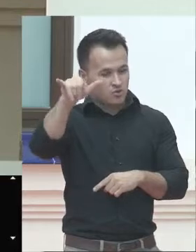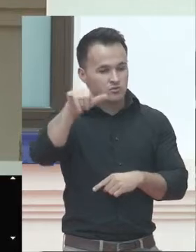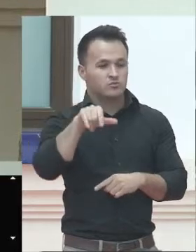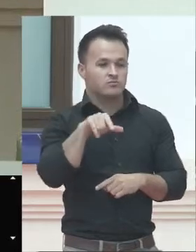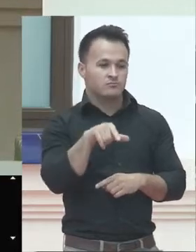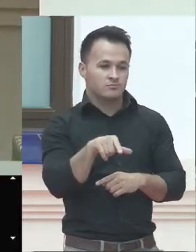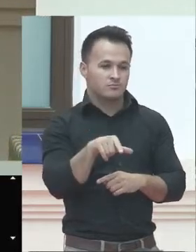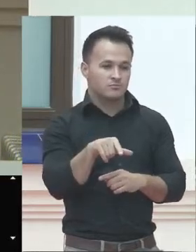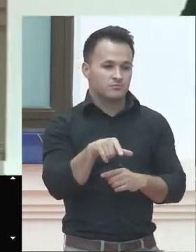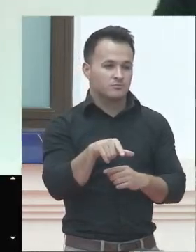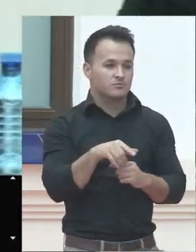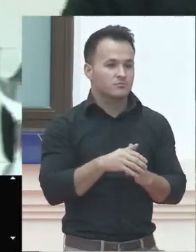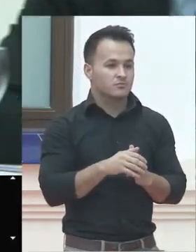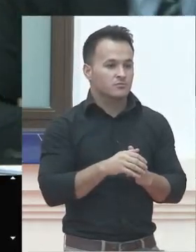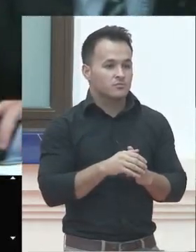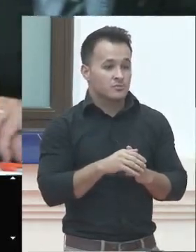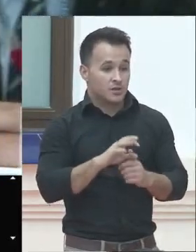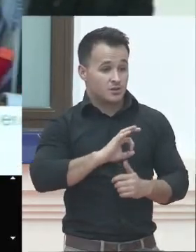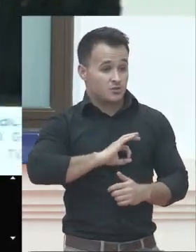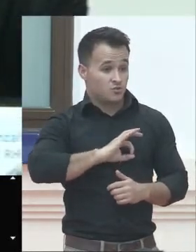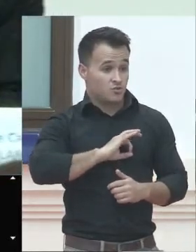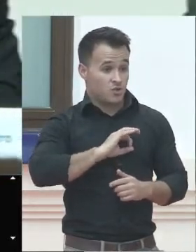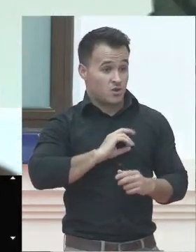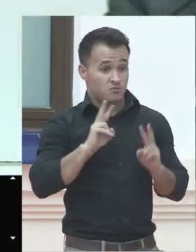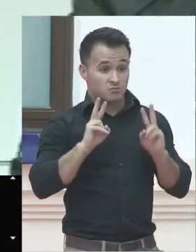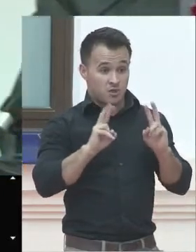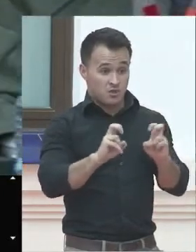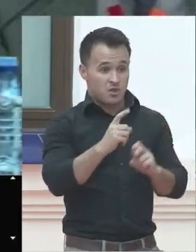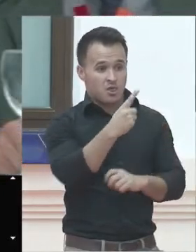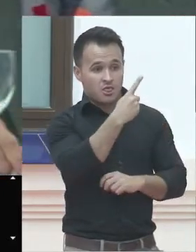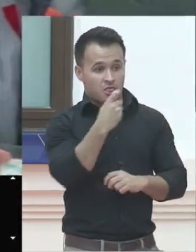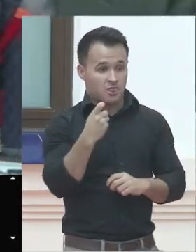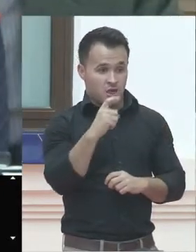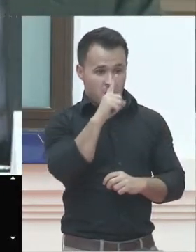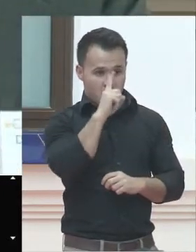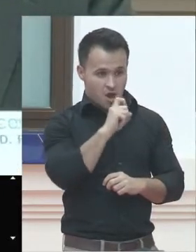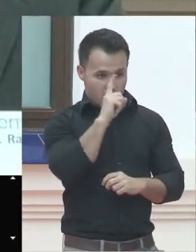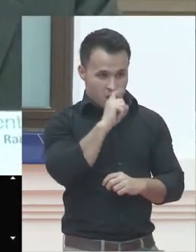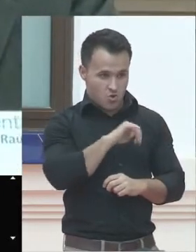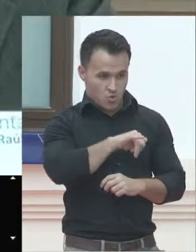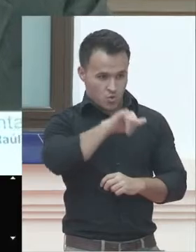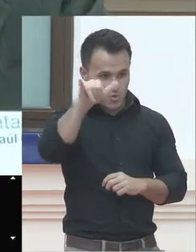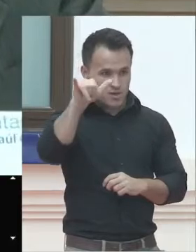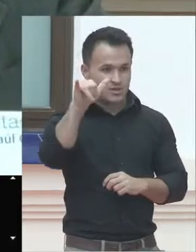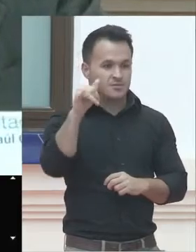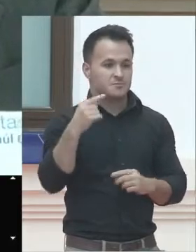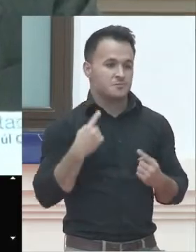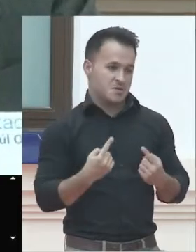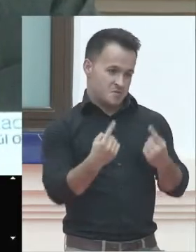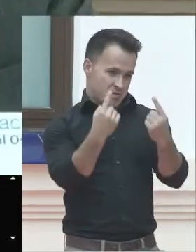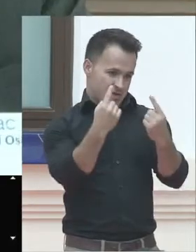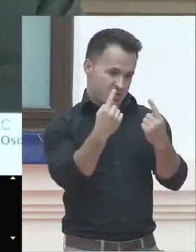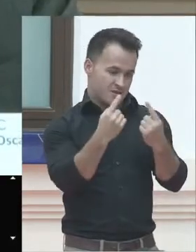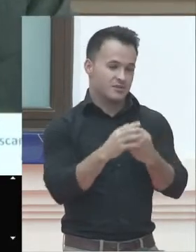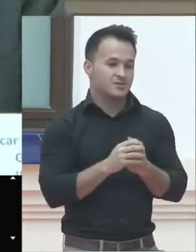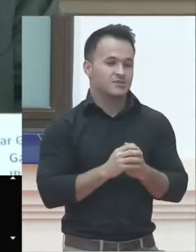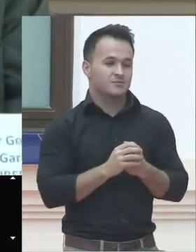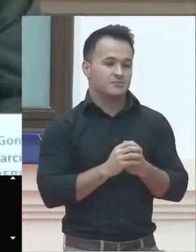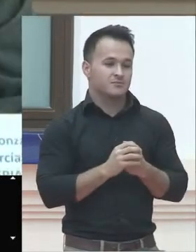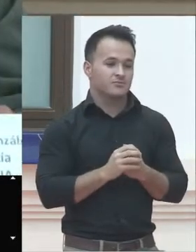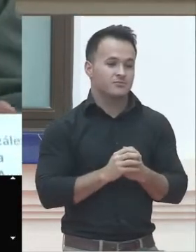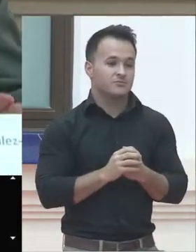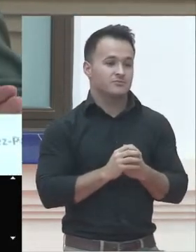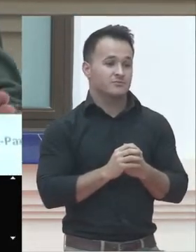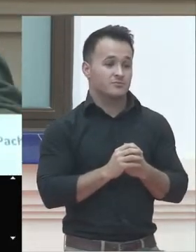el 1 de enero, se han cumplido 100 años del primer vuelo comercial, que fue solamente de